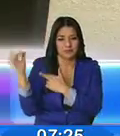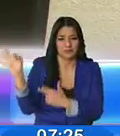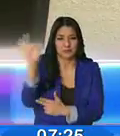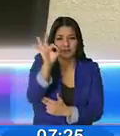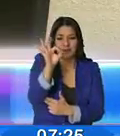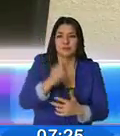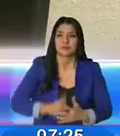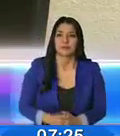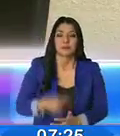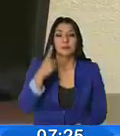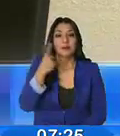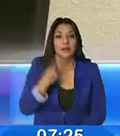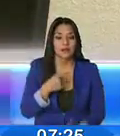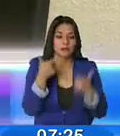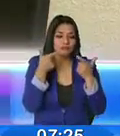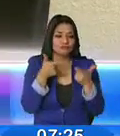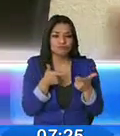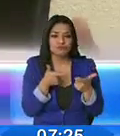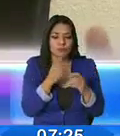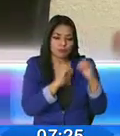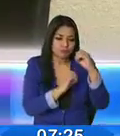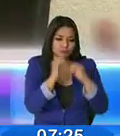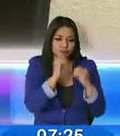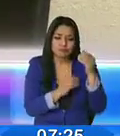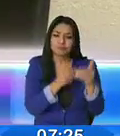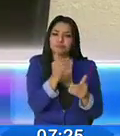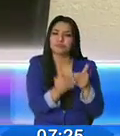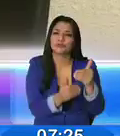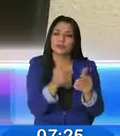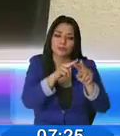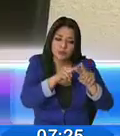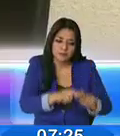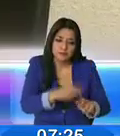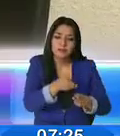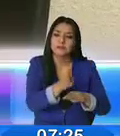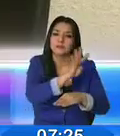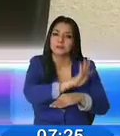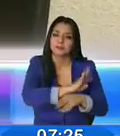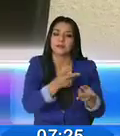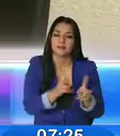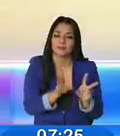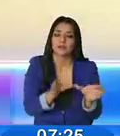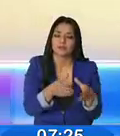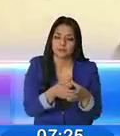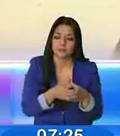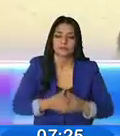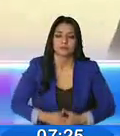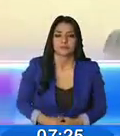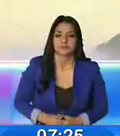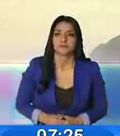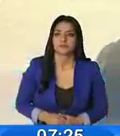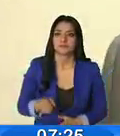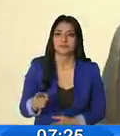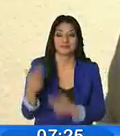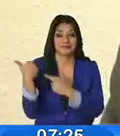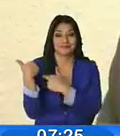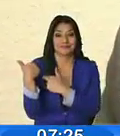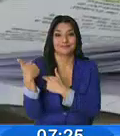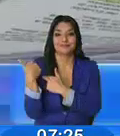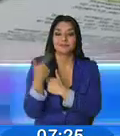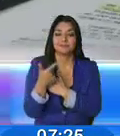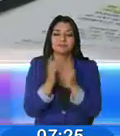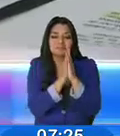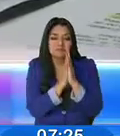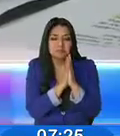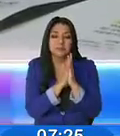realizar el seguimiento y observación de todo el proceso que está llevando la Asamblea Nacional y la Comisión como tal. En este cargo, asegura Pazmiño, buscará